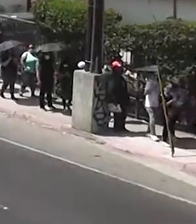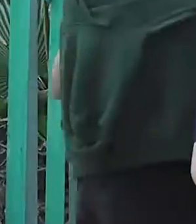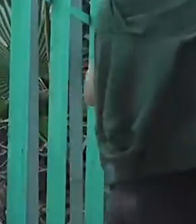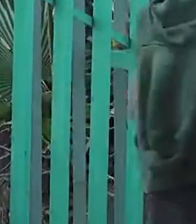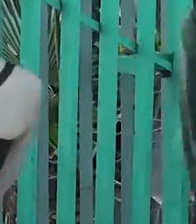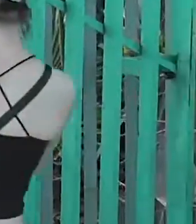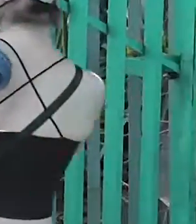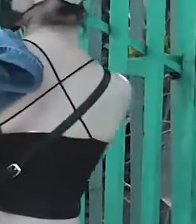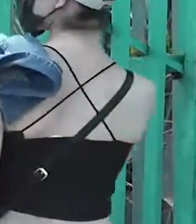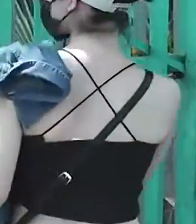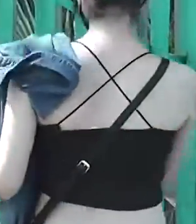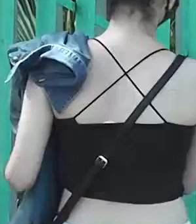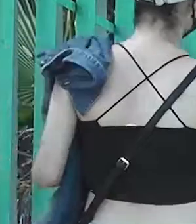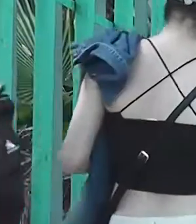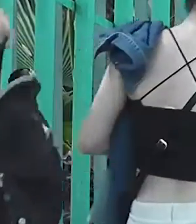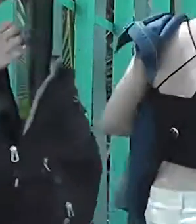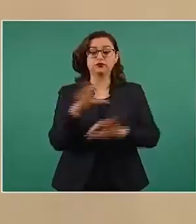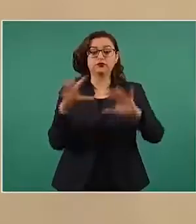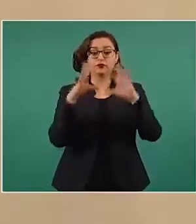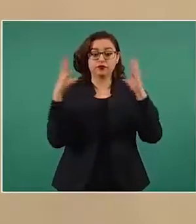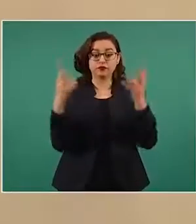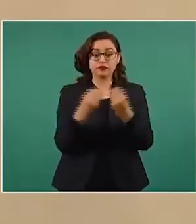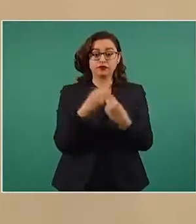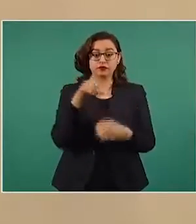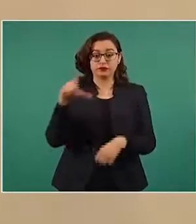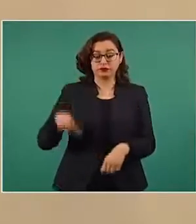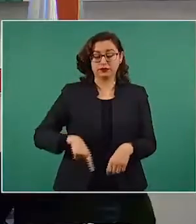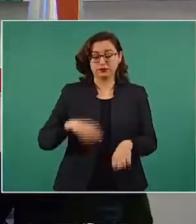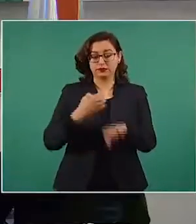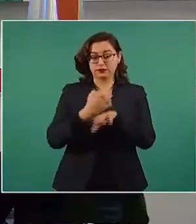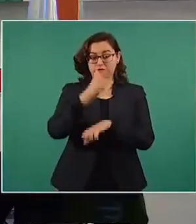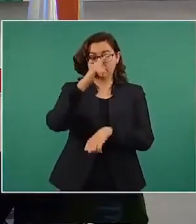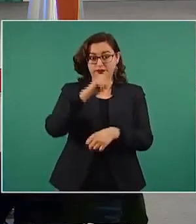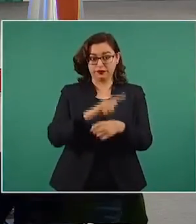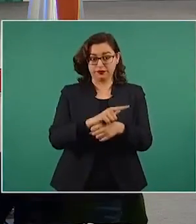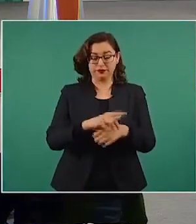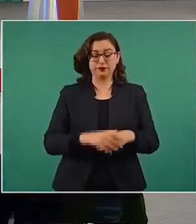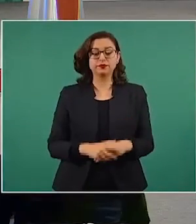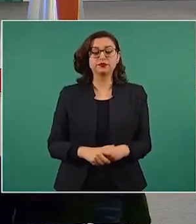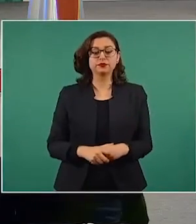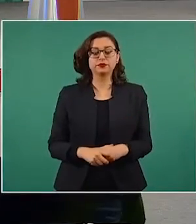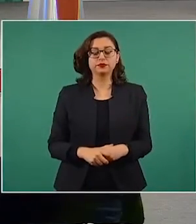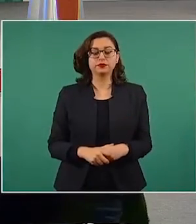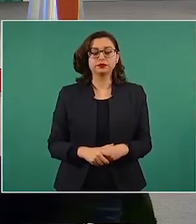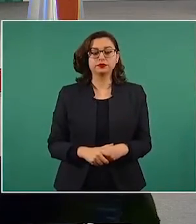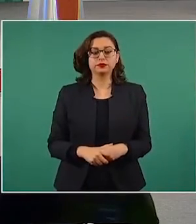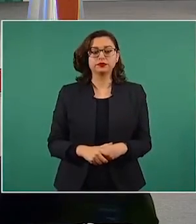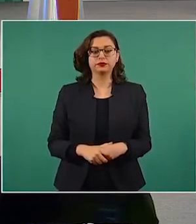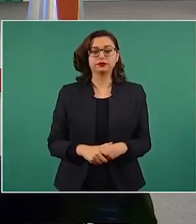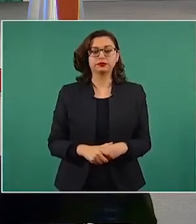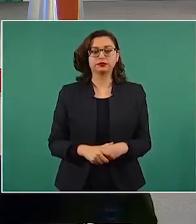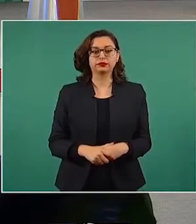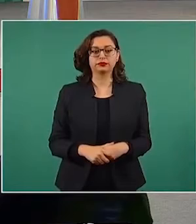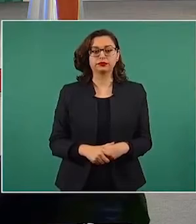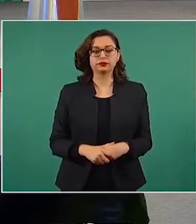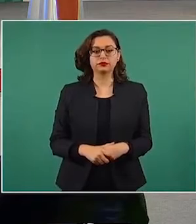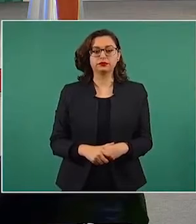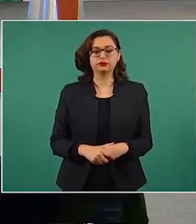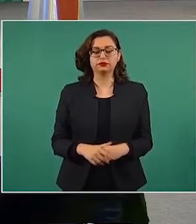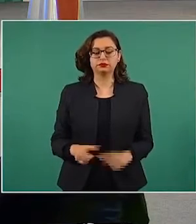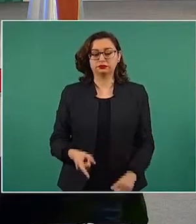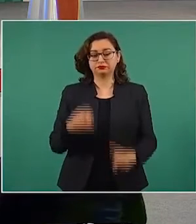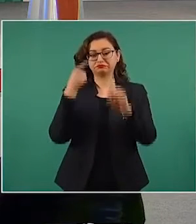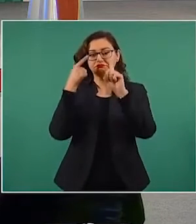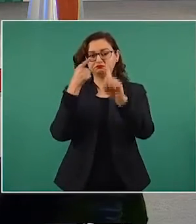primer estado en alcanzar la vacunación universal. Necesitamos vacunar entre 126 mil y 162